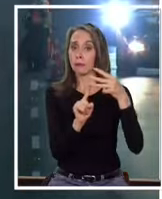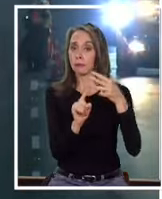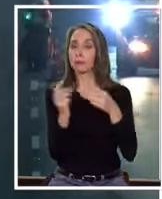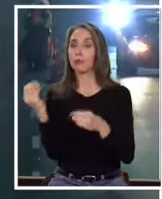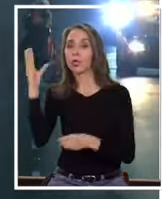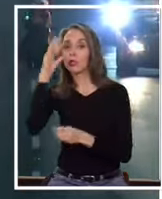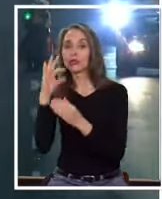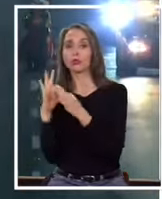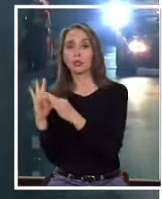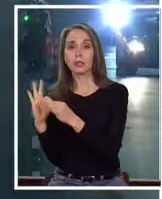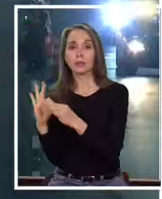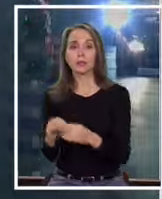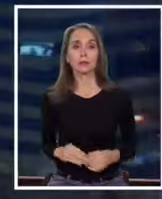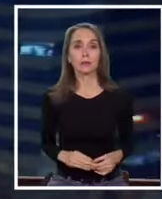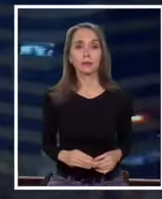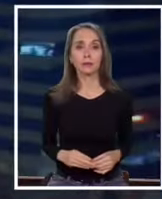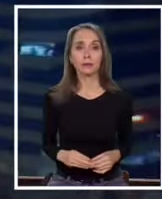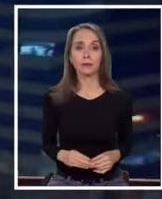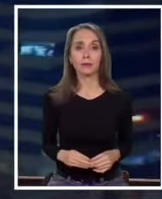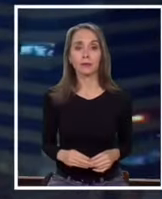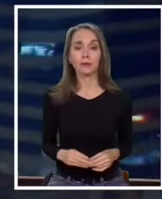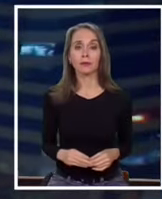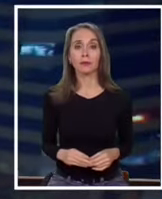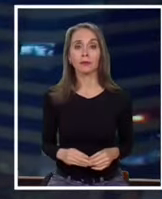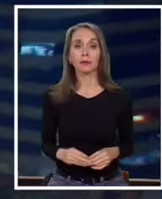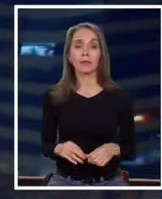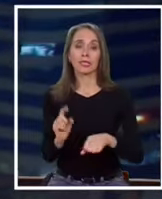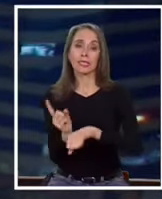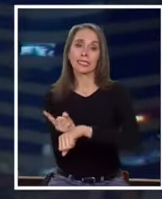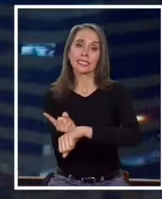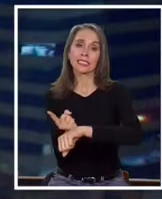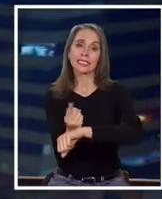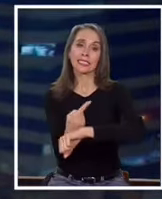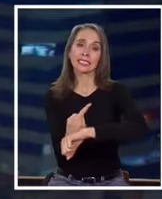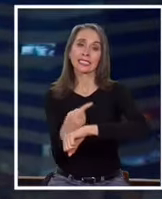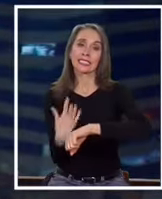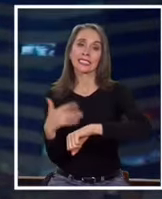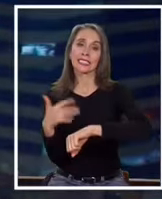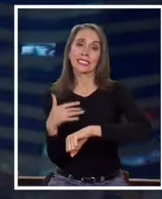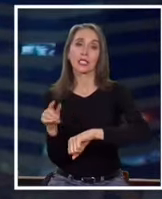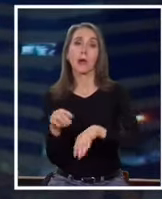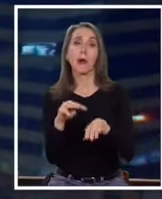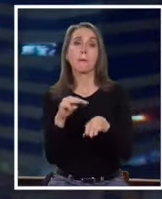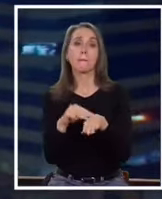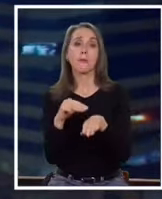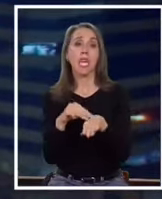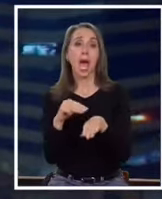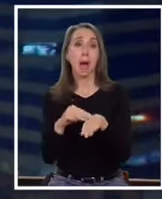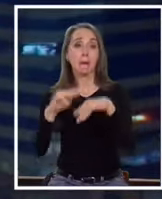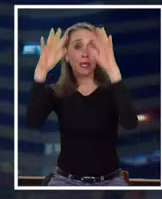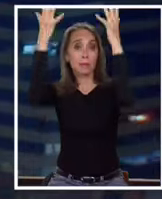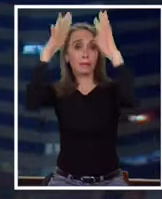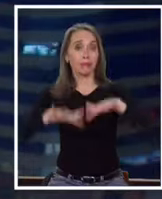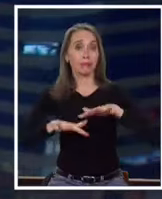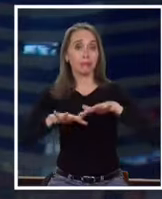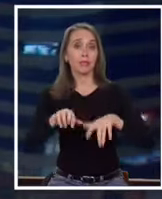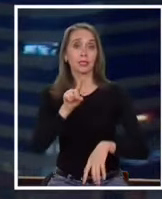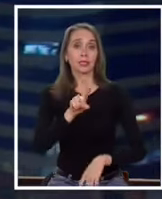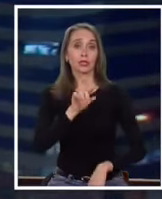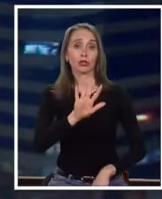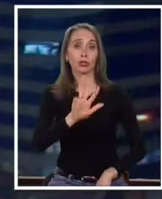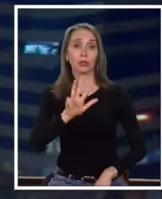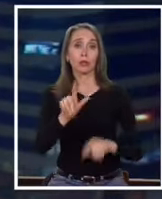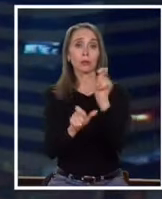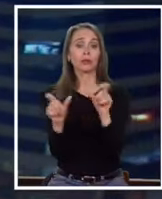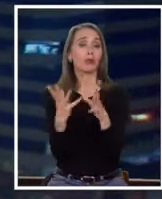Buenas noches. Bien, pues una carrera contra el tiempo. Eso es lo que se está viviendo en Miami, donde ya se cuentan